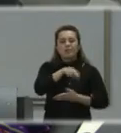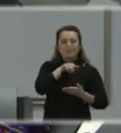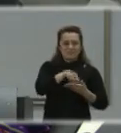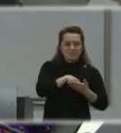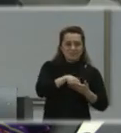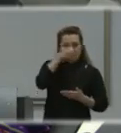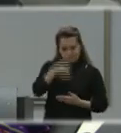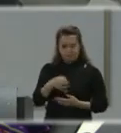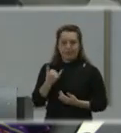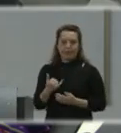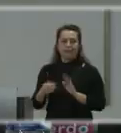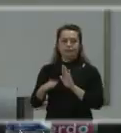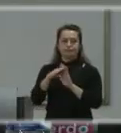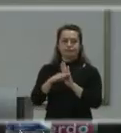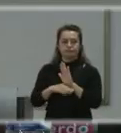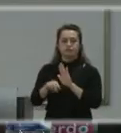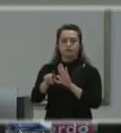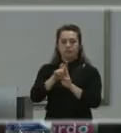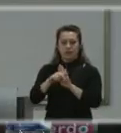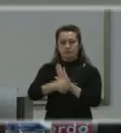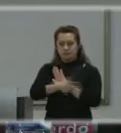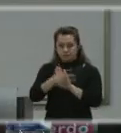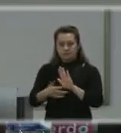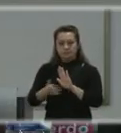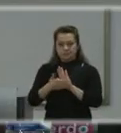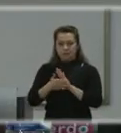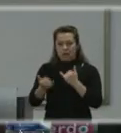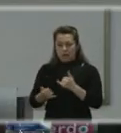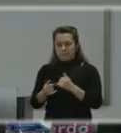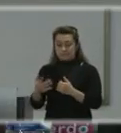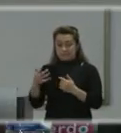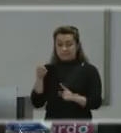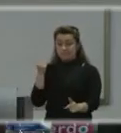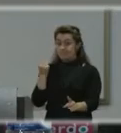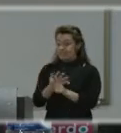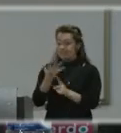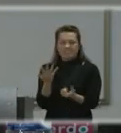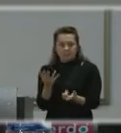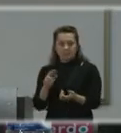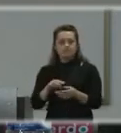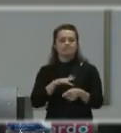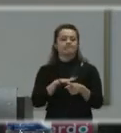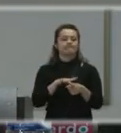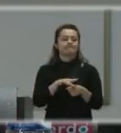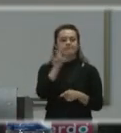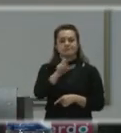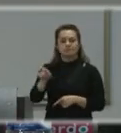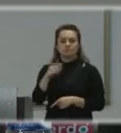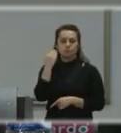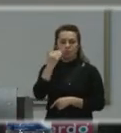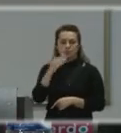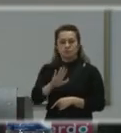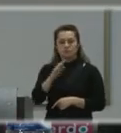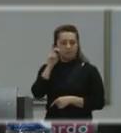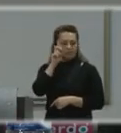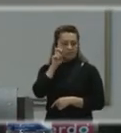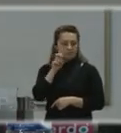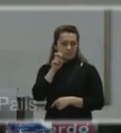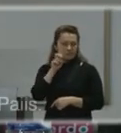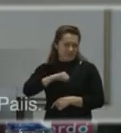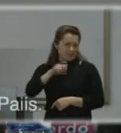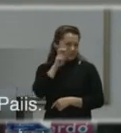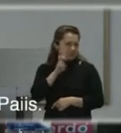marco jurídico actual y el impacto que esto tiene en el ejercicio de los derechos sexuales y derechos reproductivos de mujeres con discapacidad.